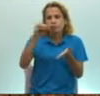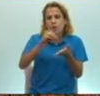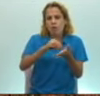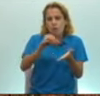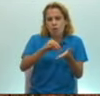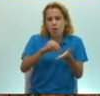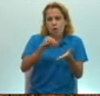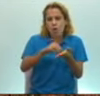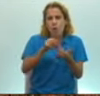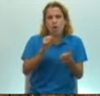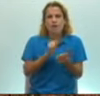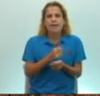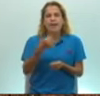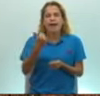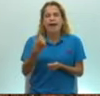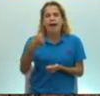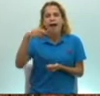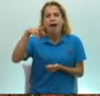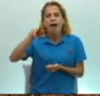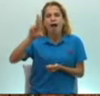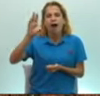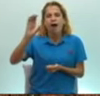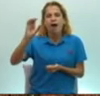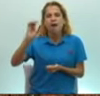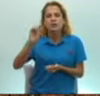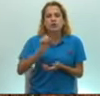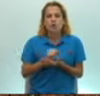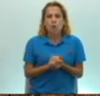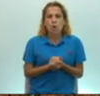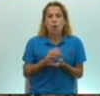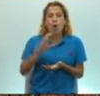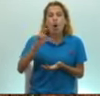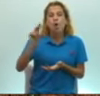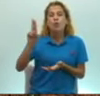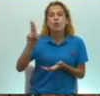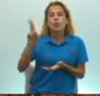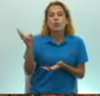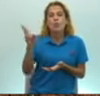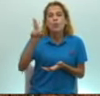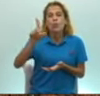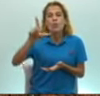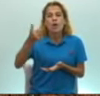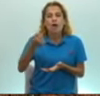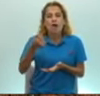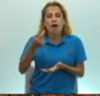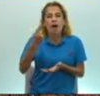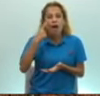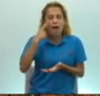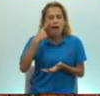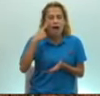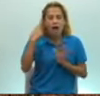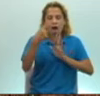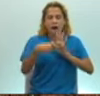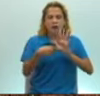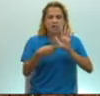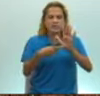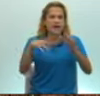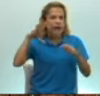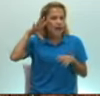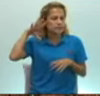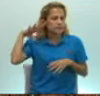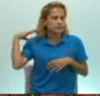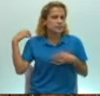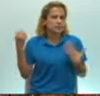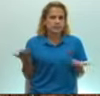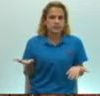cánones griegos, pero va a incorporar el arco a su estructura de construcción, la cúpula, y yo quisiera que ustedes pudieran ver algunas